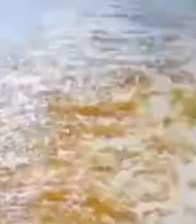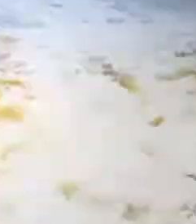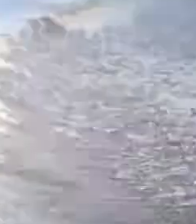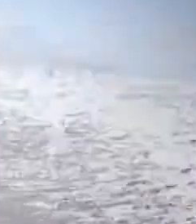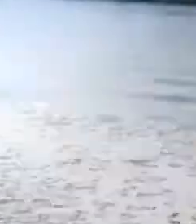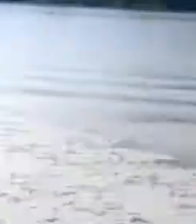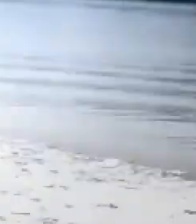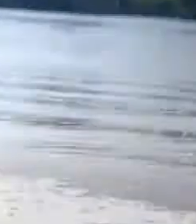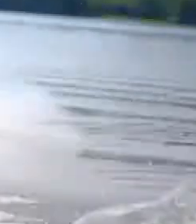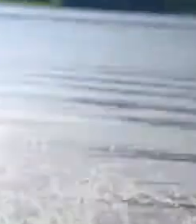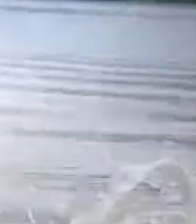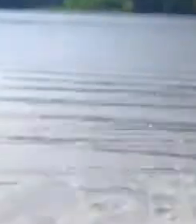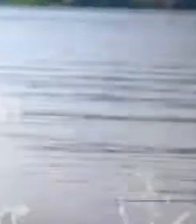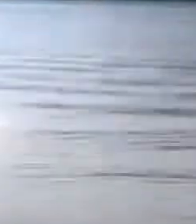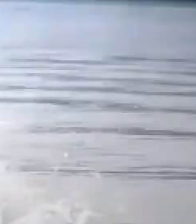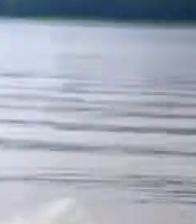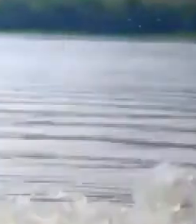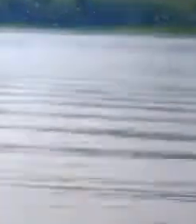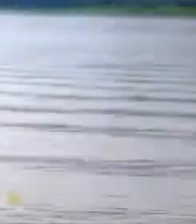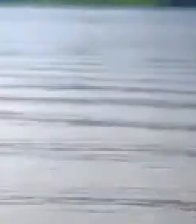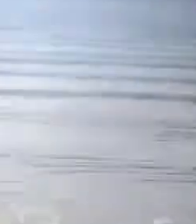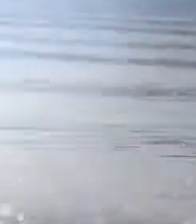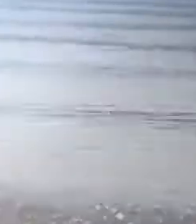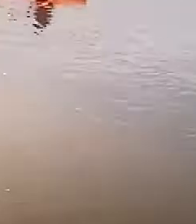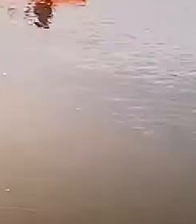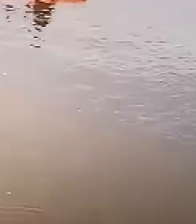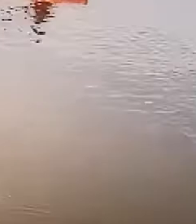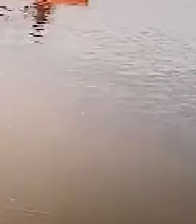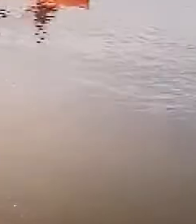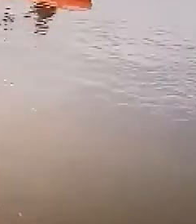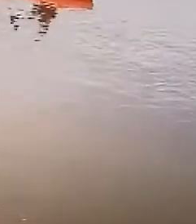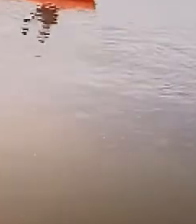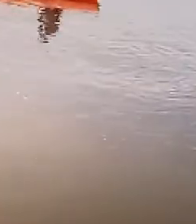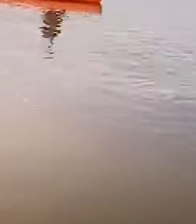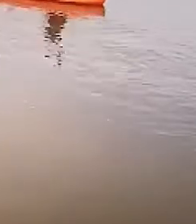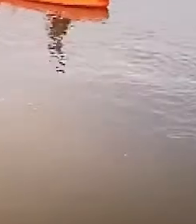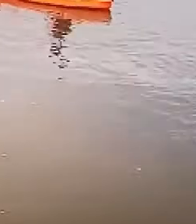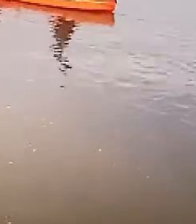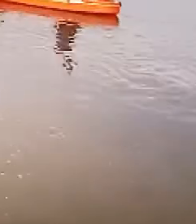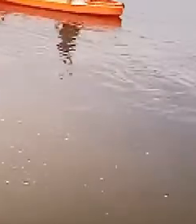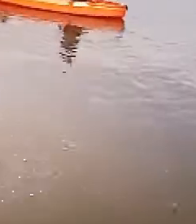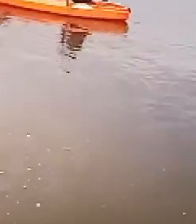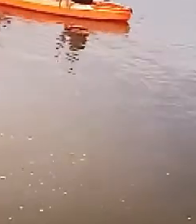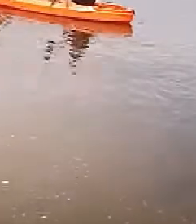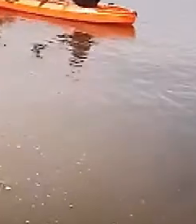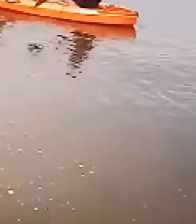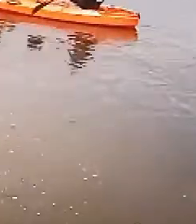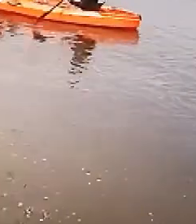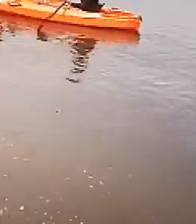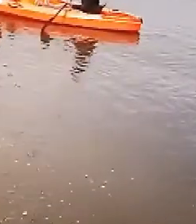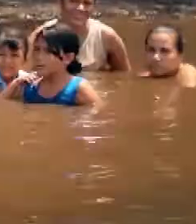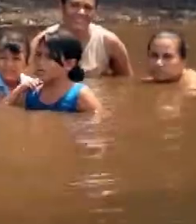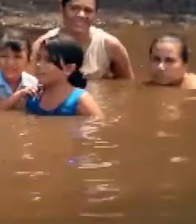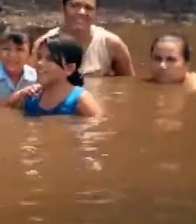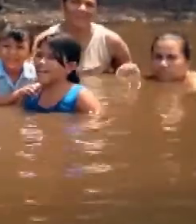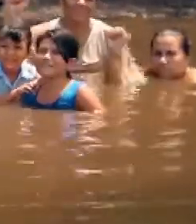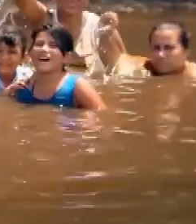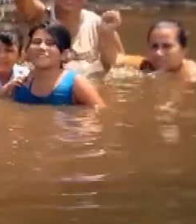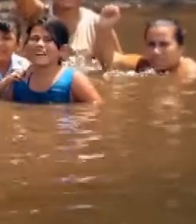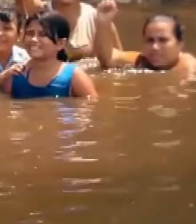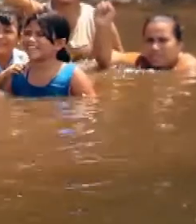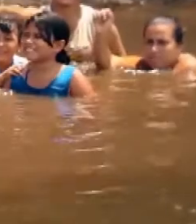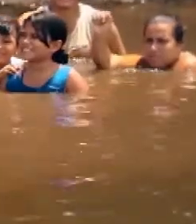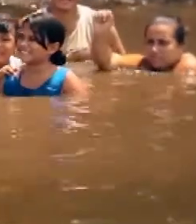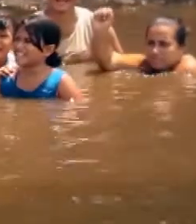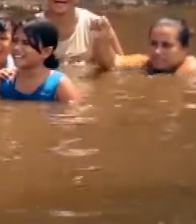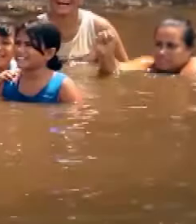Ciénaga San Silvestre, un paraíso náutico cerca a usted. ¡Ey! ¡Cuidemos nuestra ciénaga!